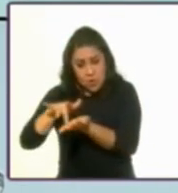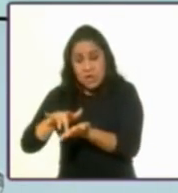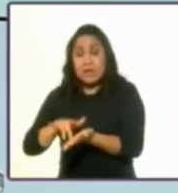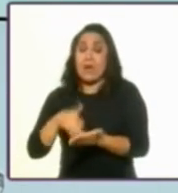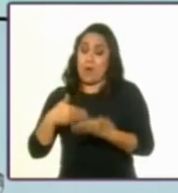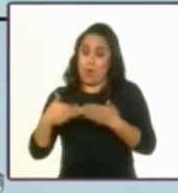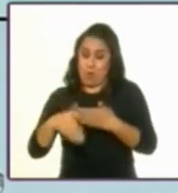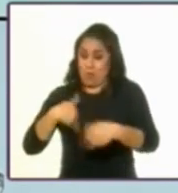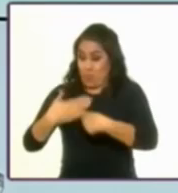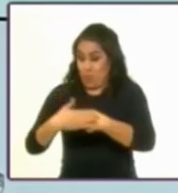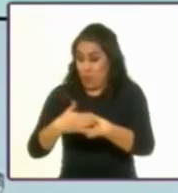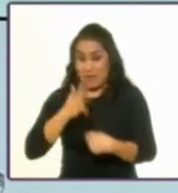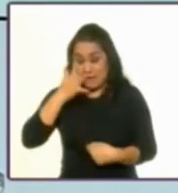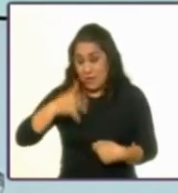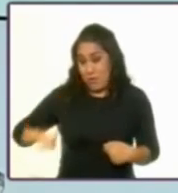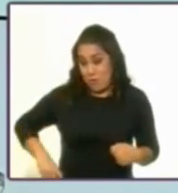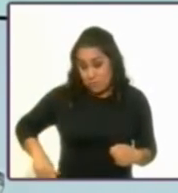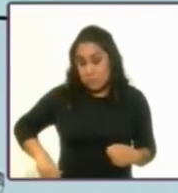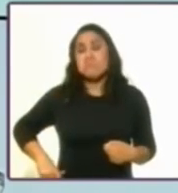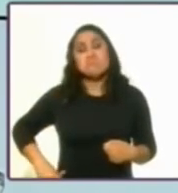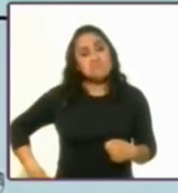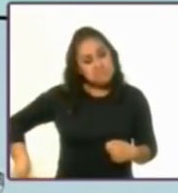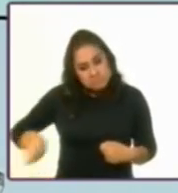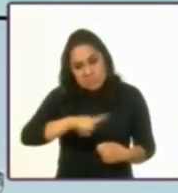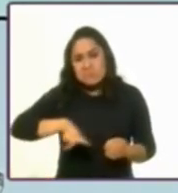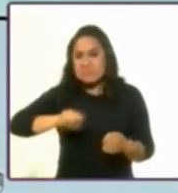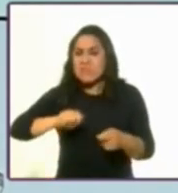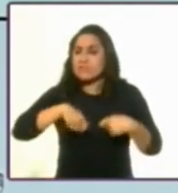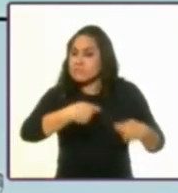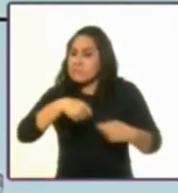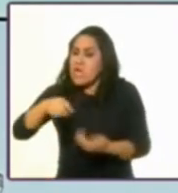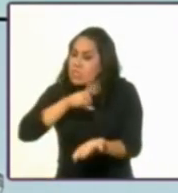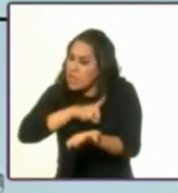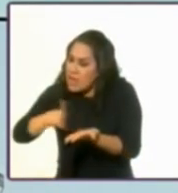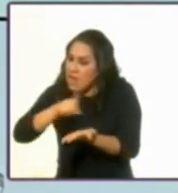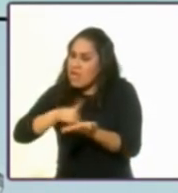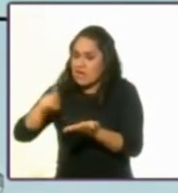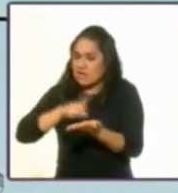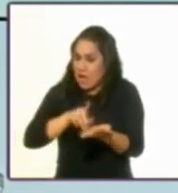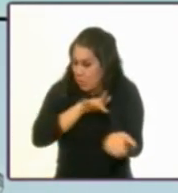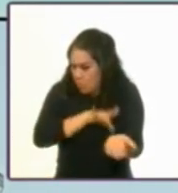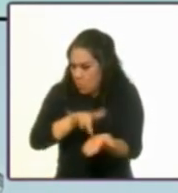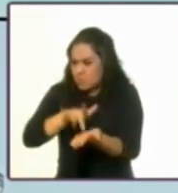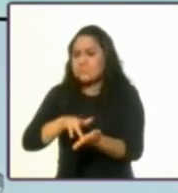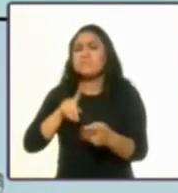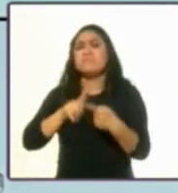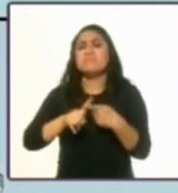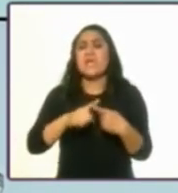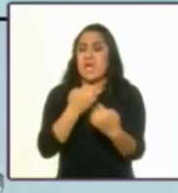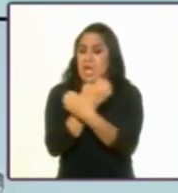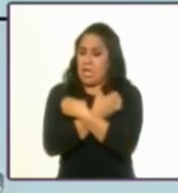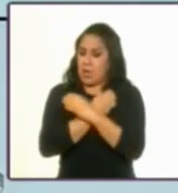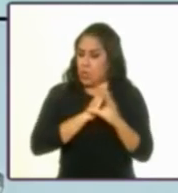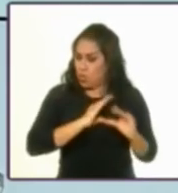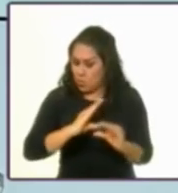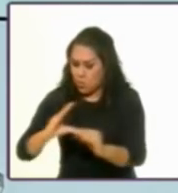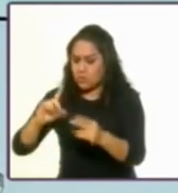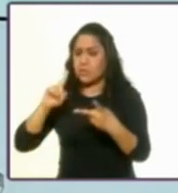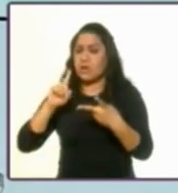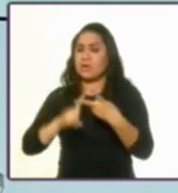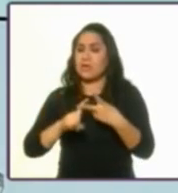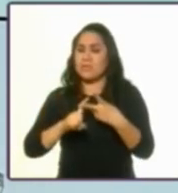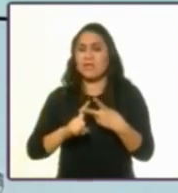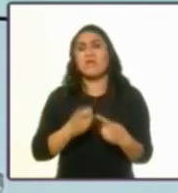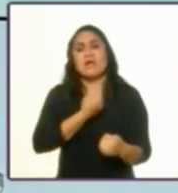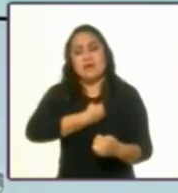próximo gobierno los grandes derechos de la ciudad los vamos a apoyar de que estamos hablando de la educación de la salud de